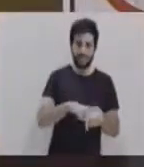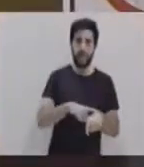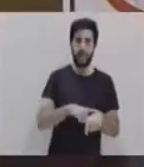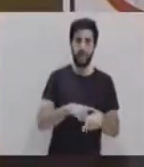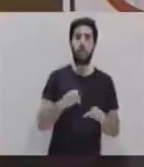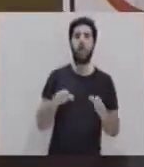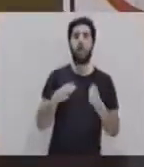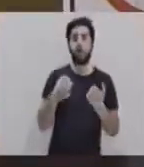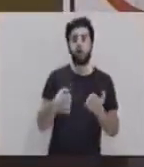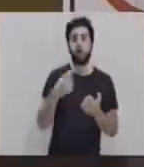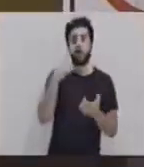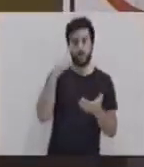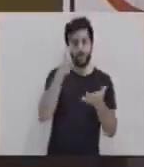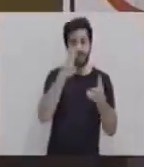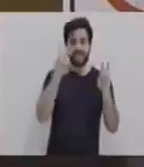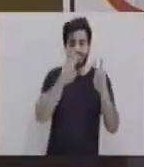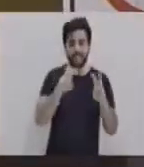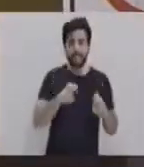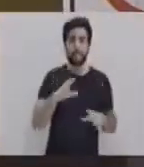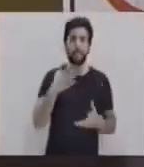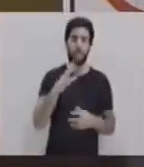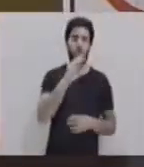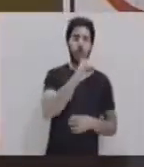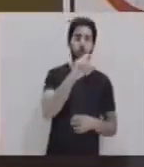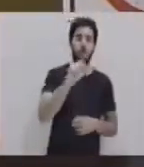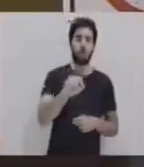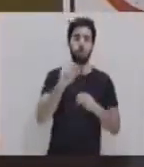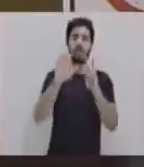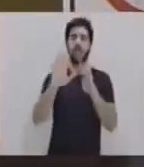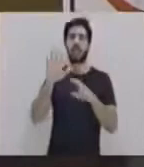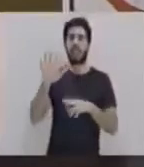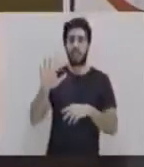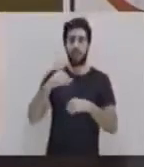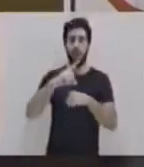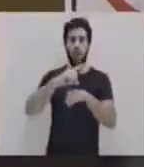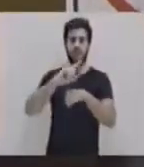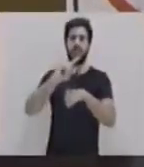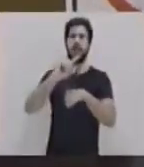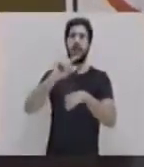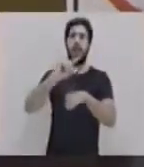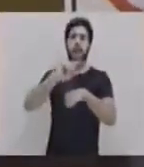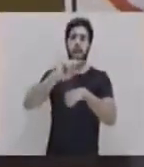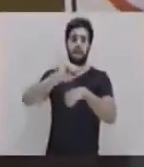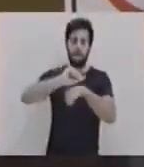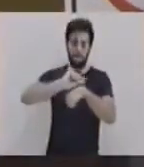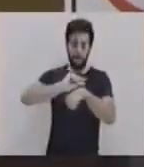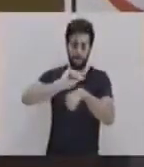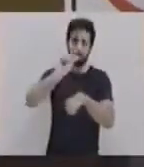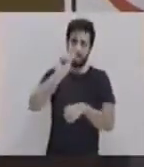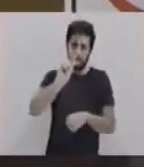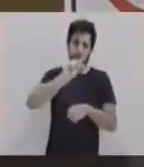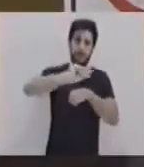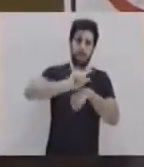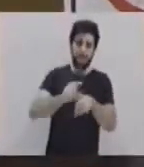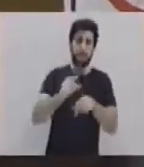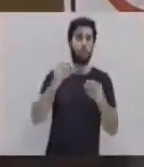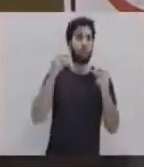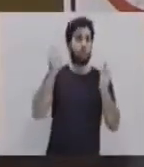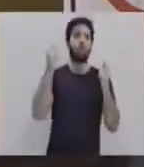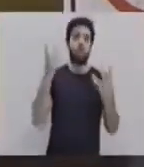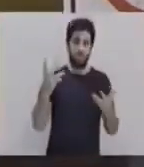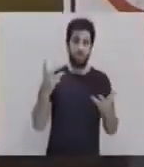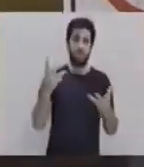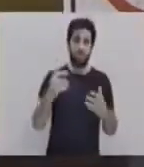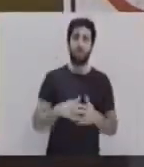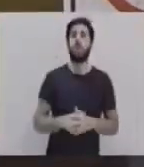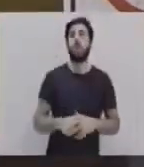tiempo. Y según los estudiosos nos dicen a nosotros que son 0.75 milésimas de segundo. Muy rápido, ¿verdad?